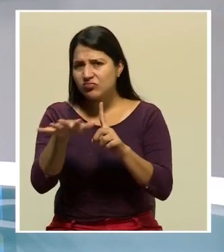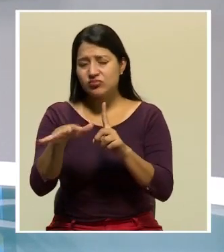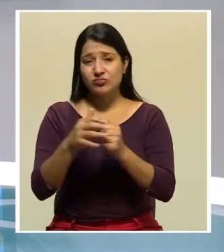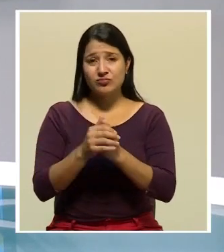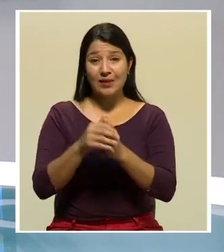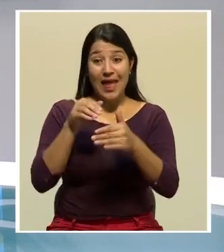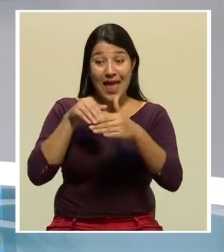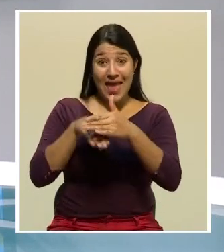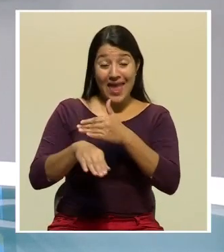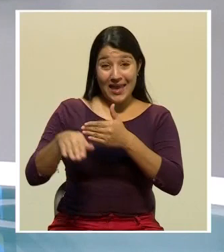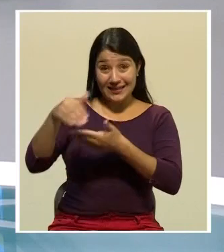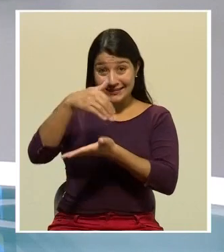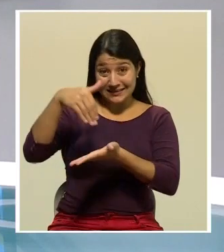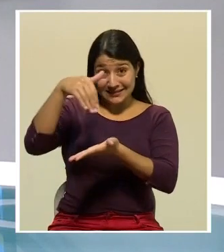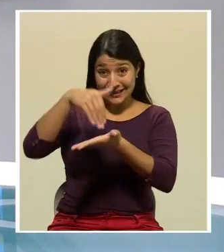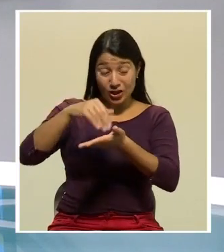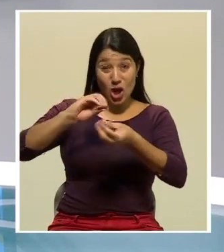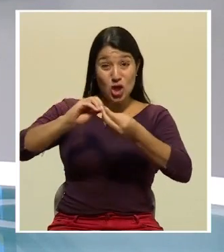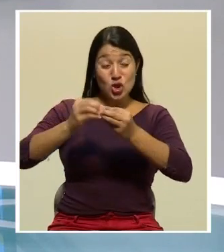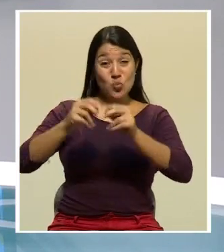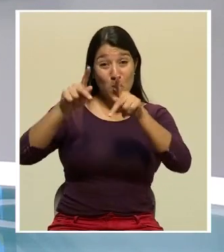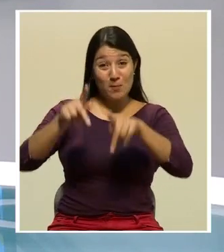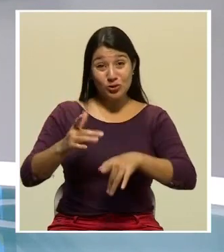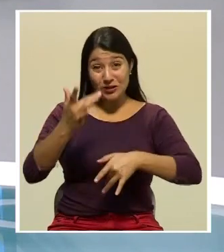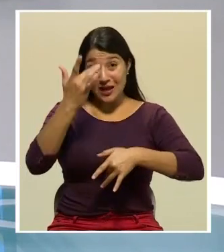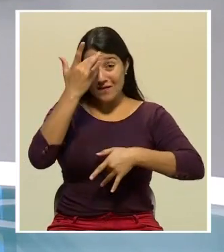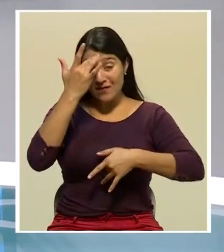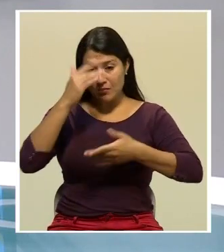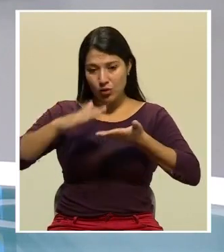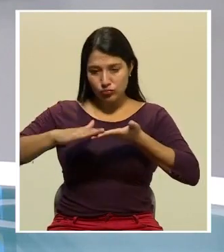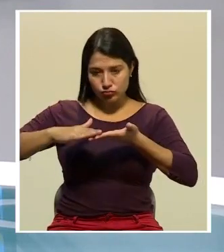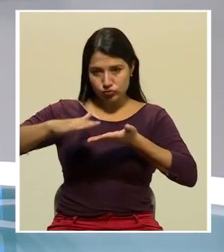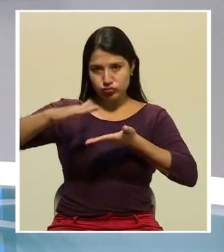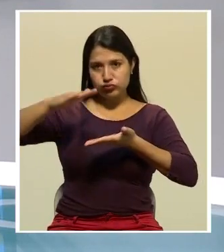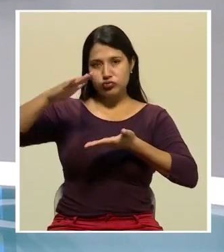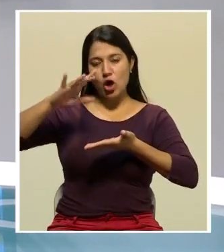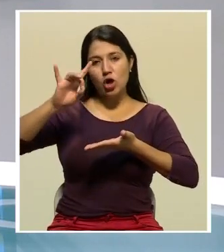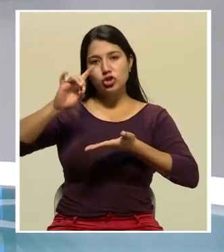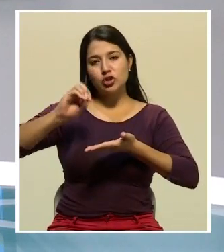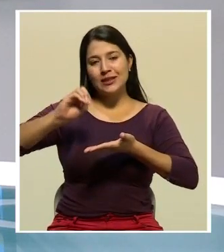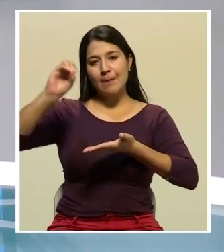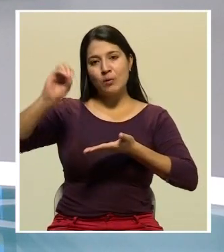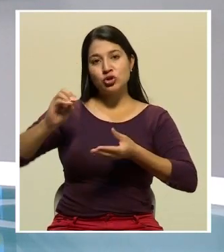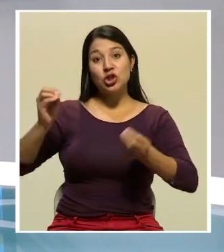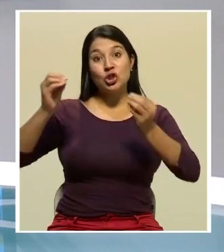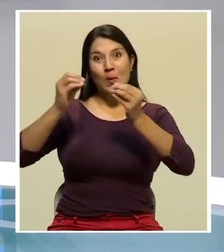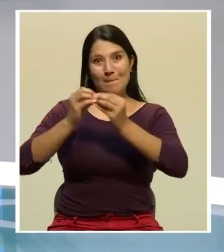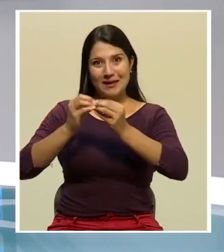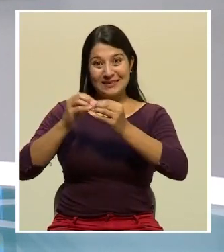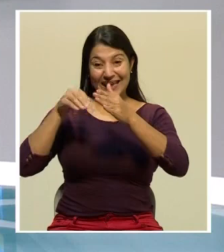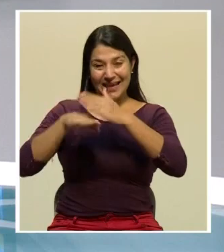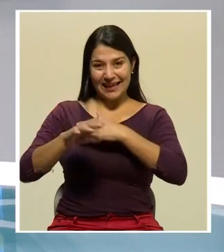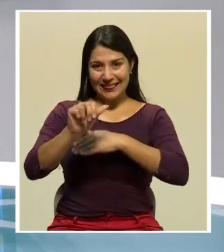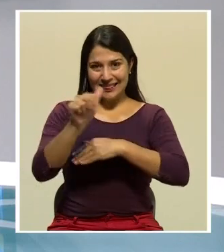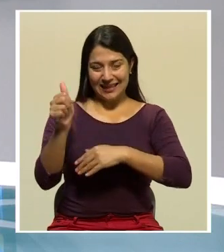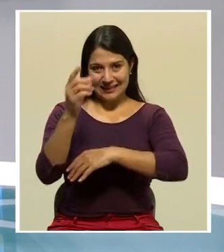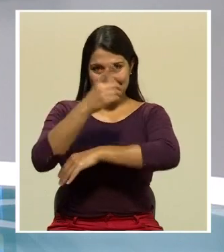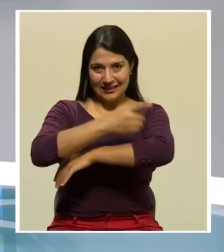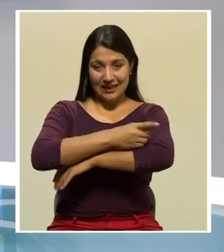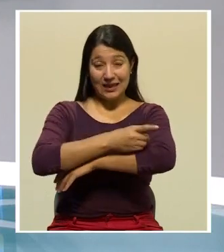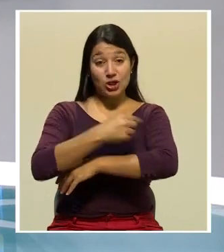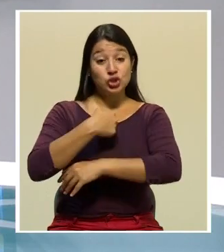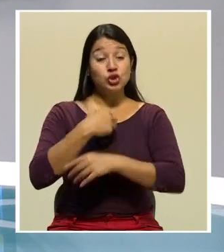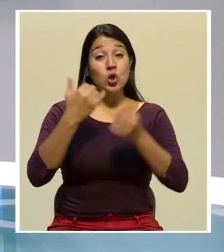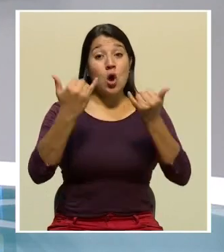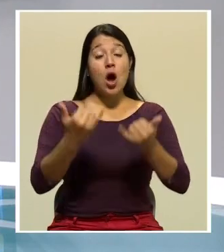cantidad de nuevos enfermos aumentó un 80% en los últimos 10 días. Voy a conversar